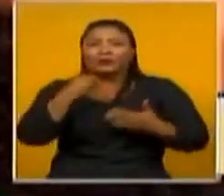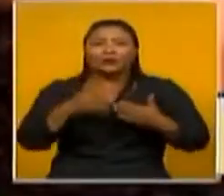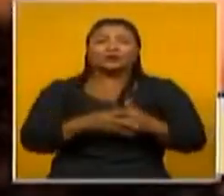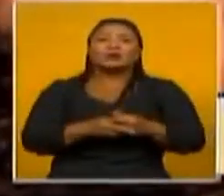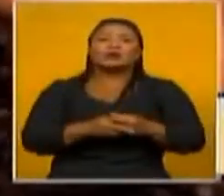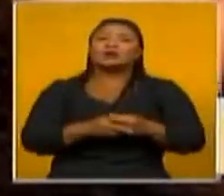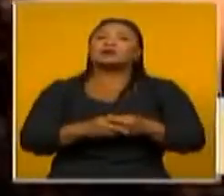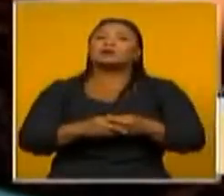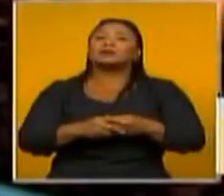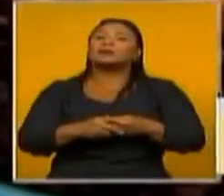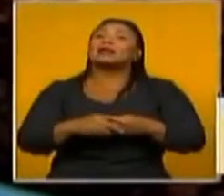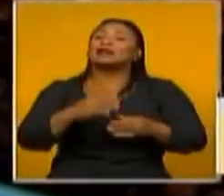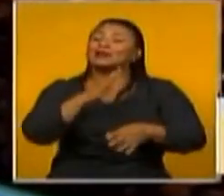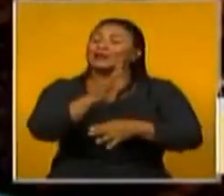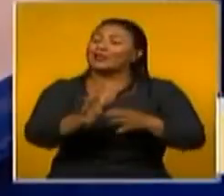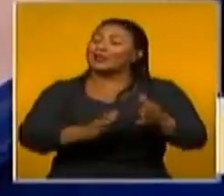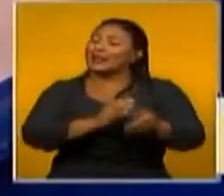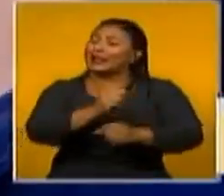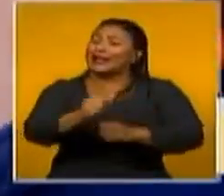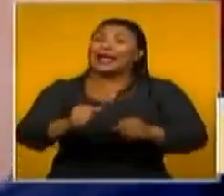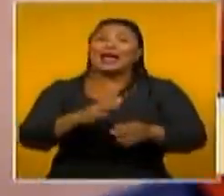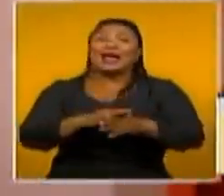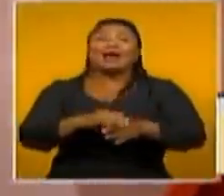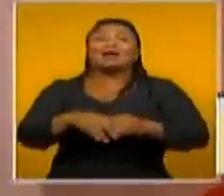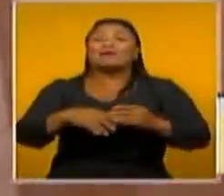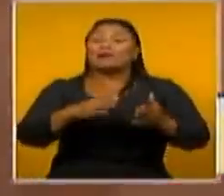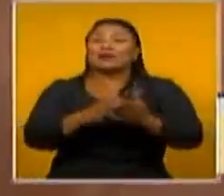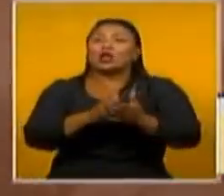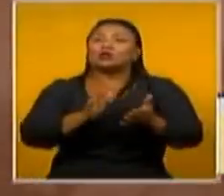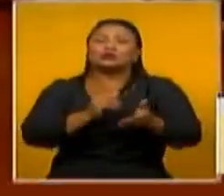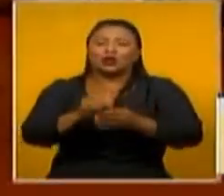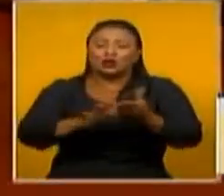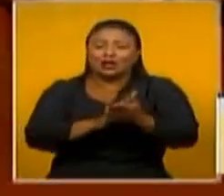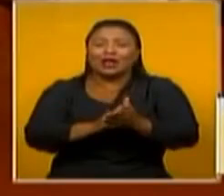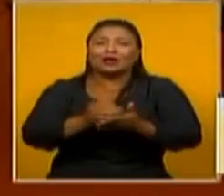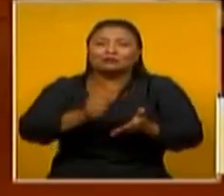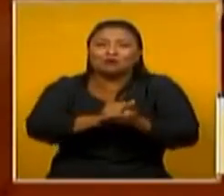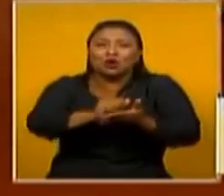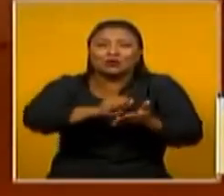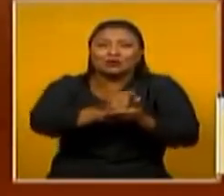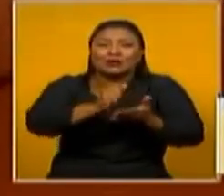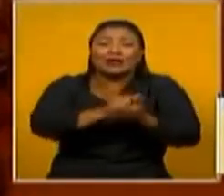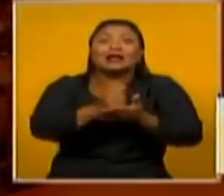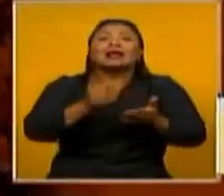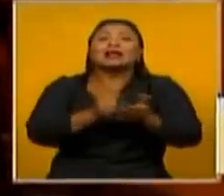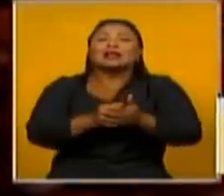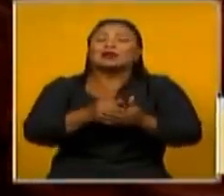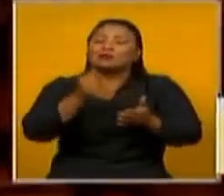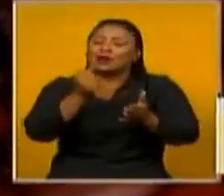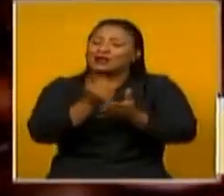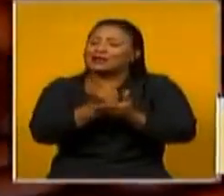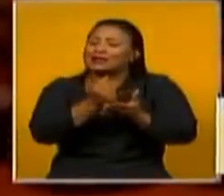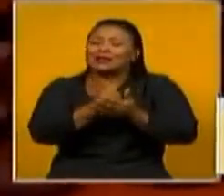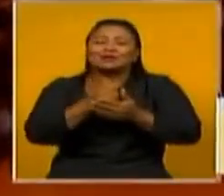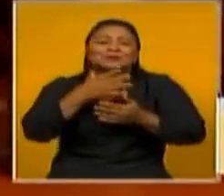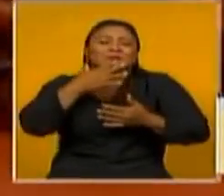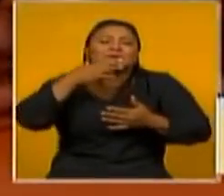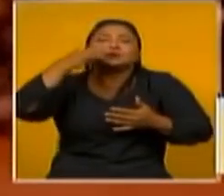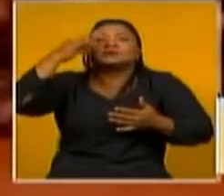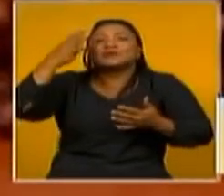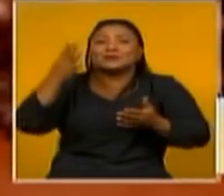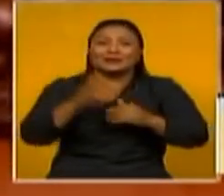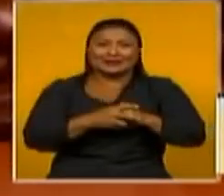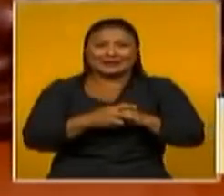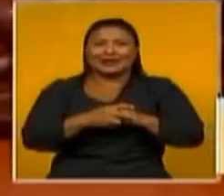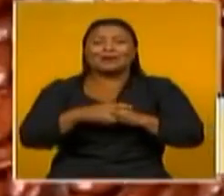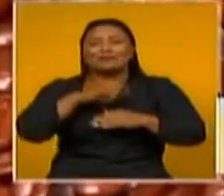El café de fama mundial es cosechado en estas tierras, tostado, molido y comercializado bajo un sello inconfundible de sabor,